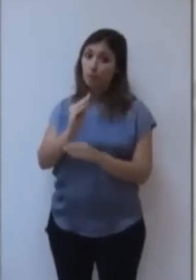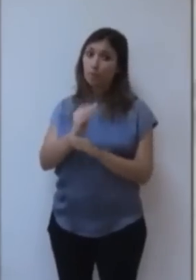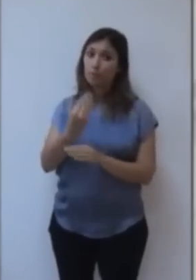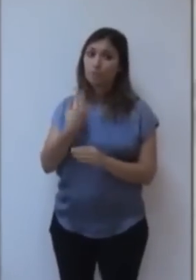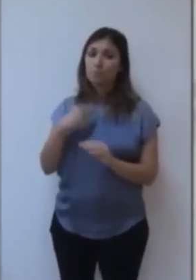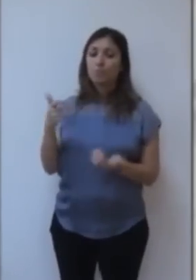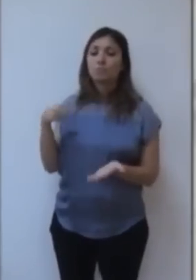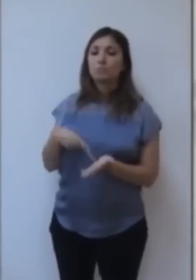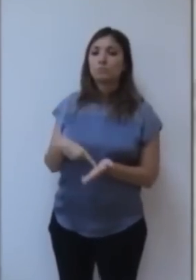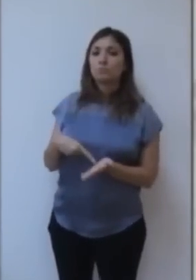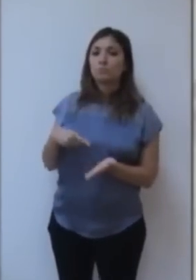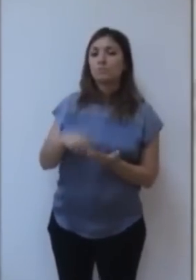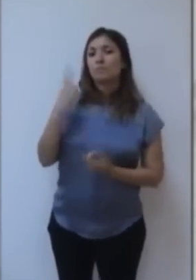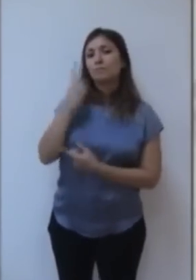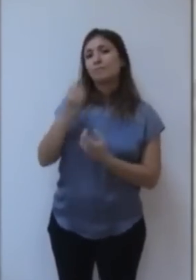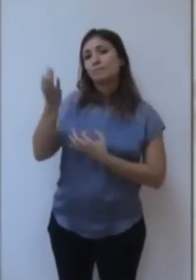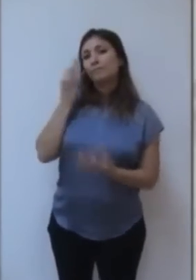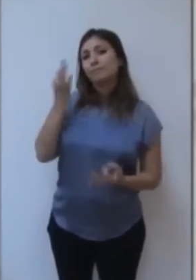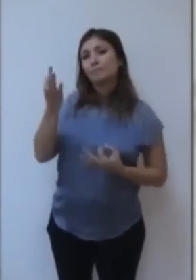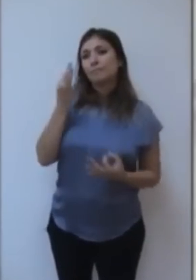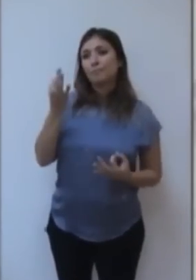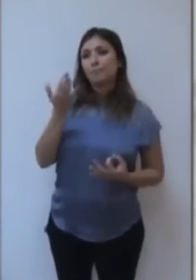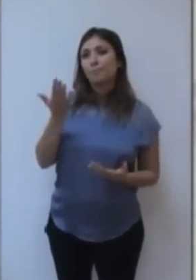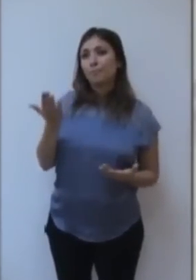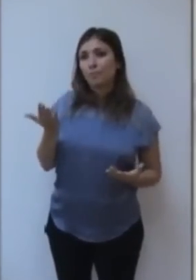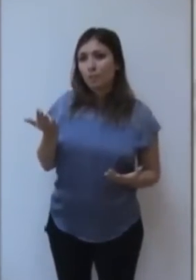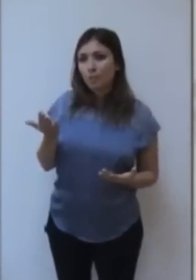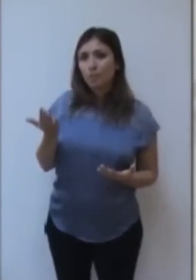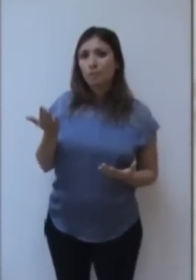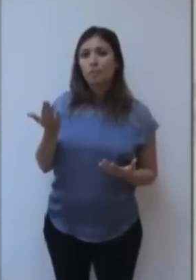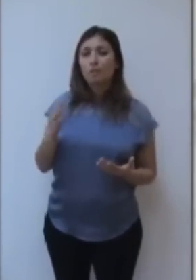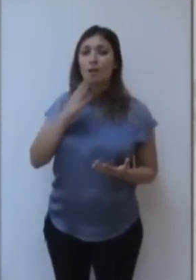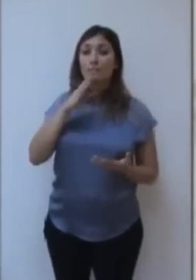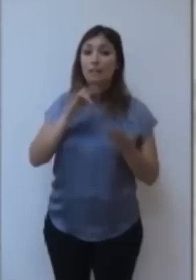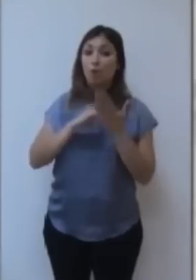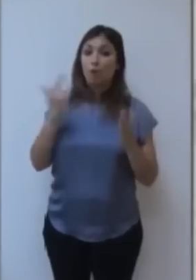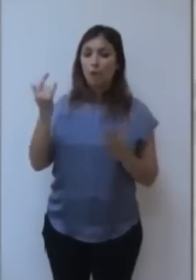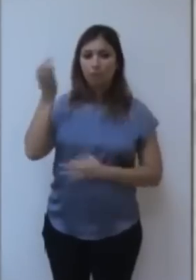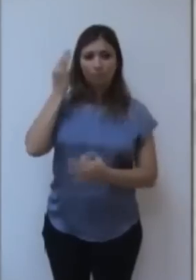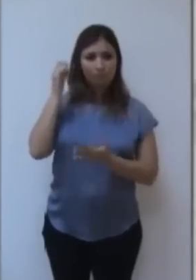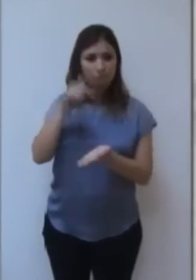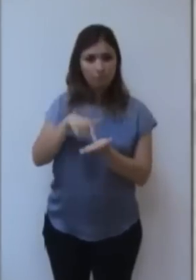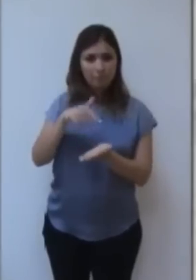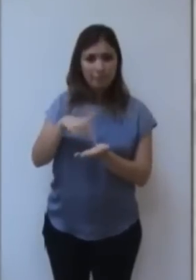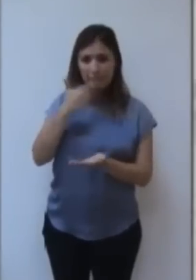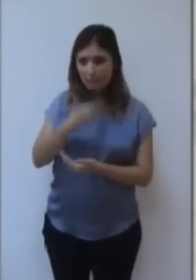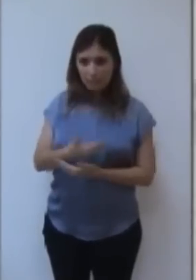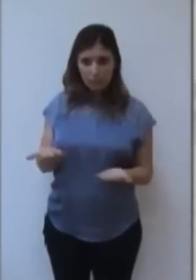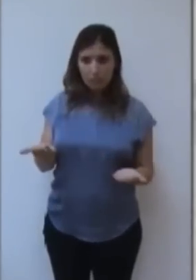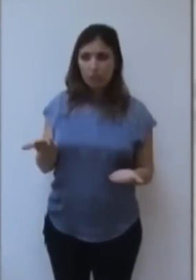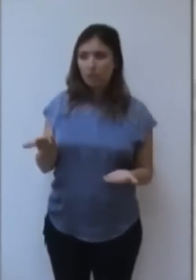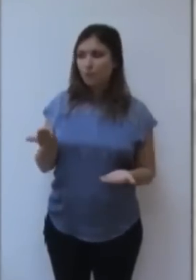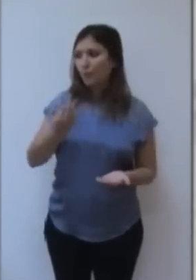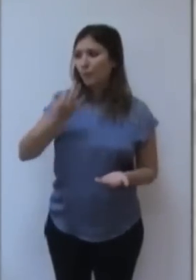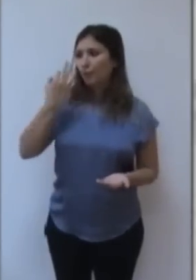ya a exigir determinados aspectos del marco tecnológico, pues como